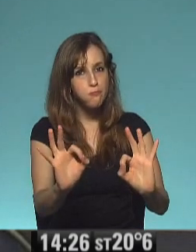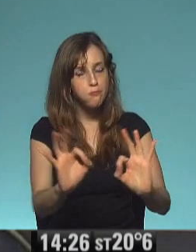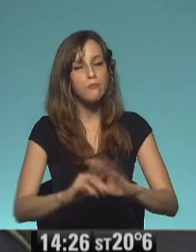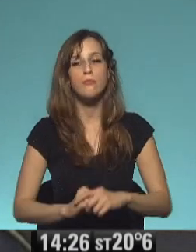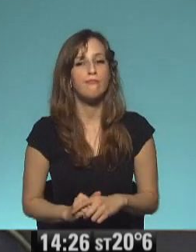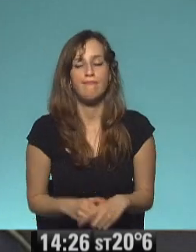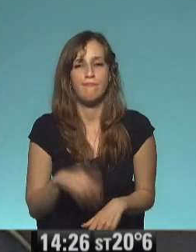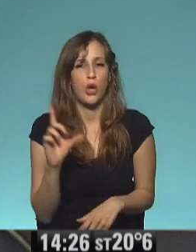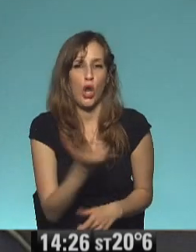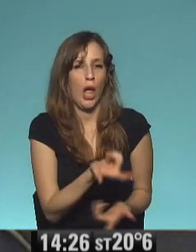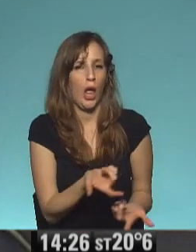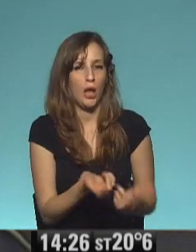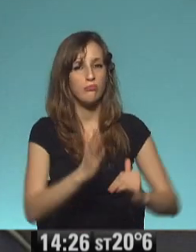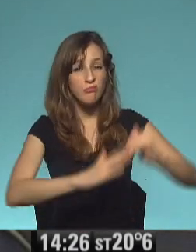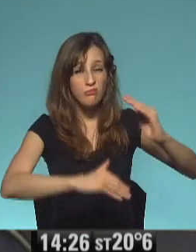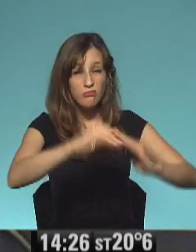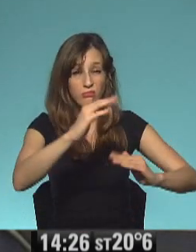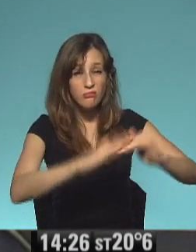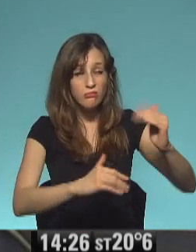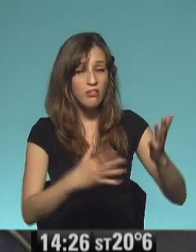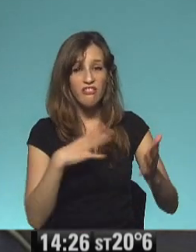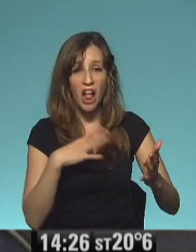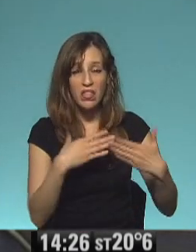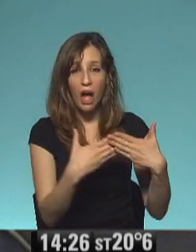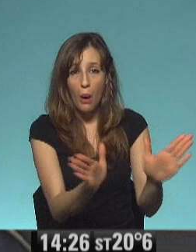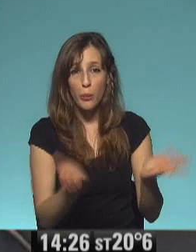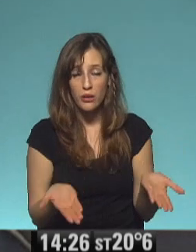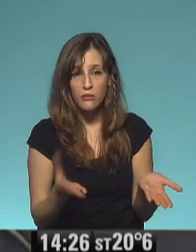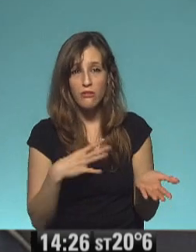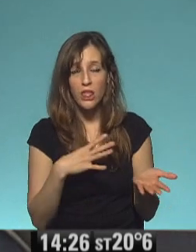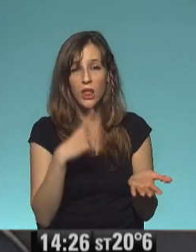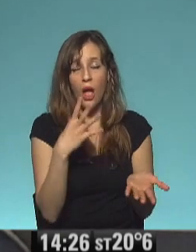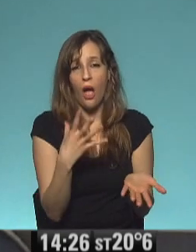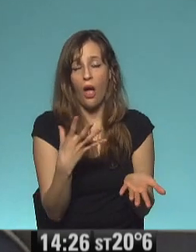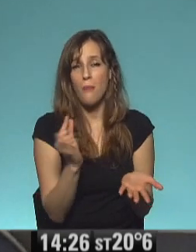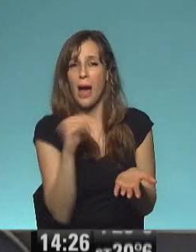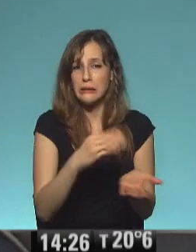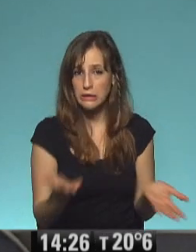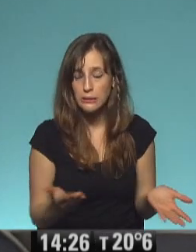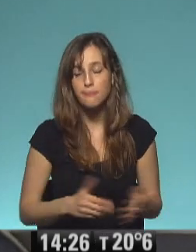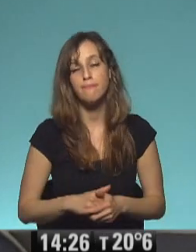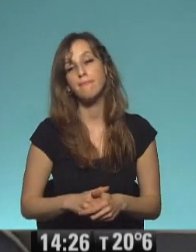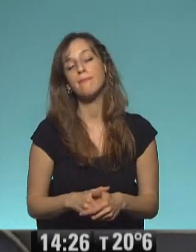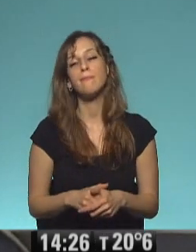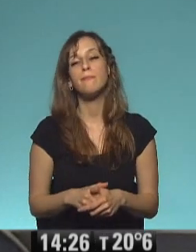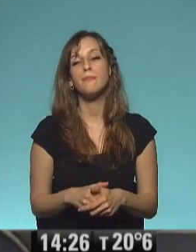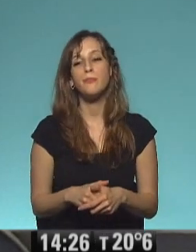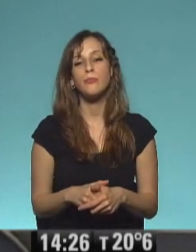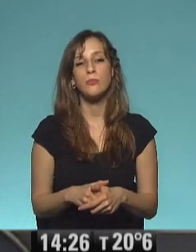Es imperdonable que no se haya hecho. Así que eran 10 en todo el país que todos se pararon en el 2015. Acá me dice Gabriel que eran